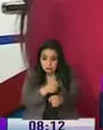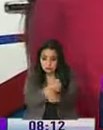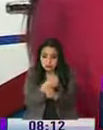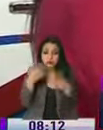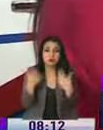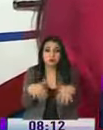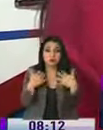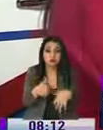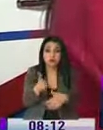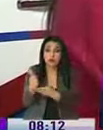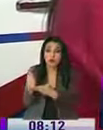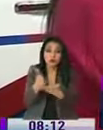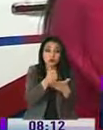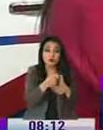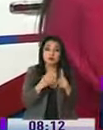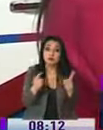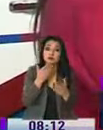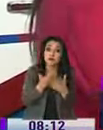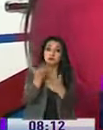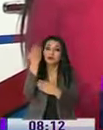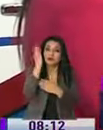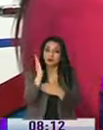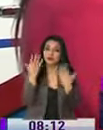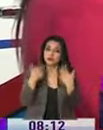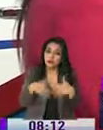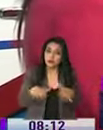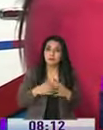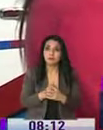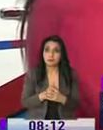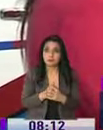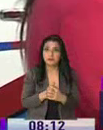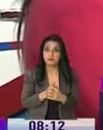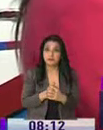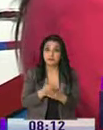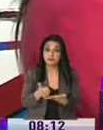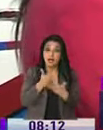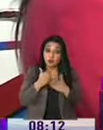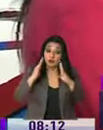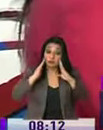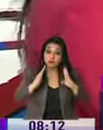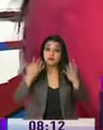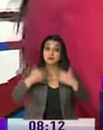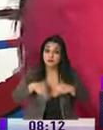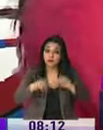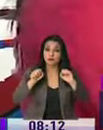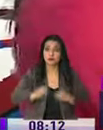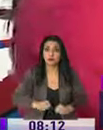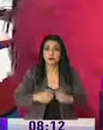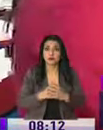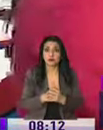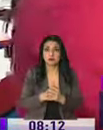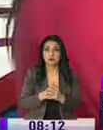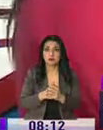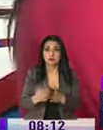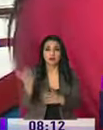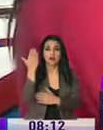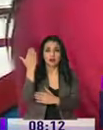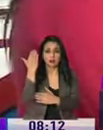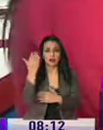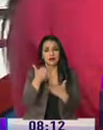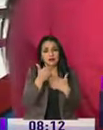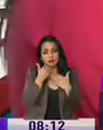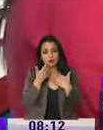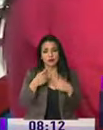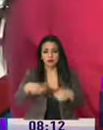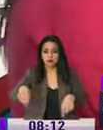a otro, pero dando gracias a Dios aquí desde que nos tomaron en cuenta, el señor alcalde, hemos hecho mesas